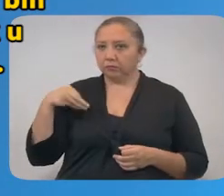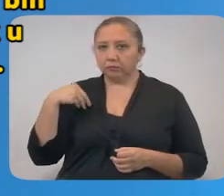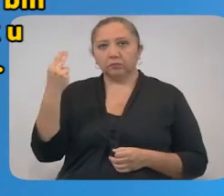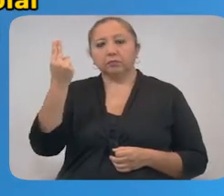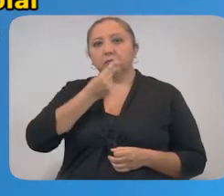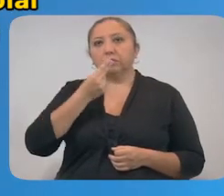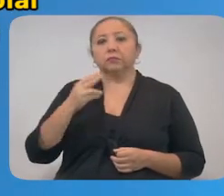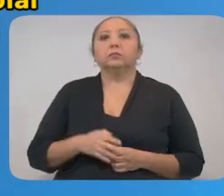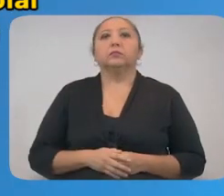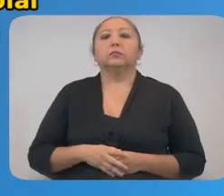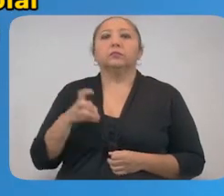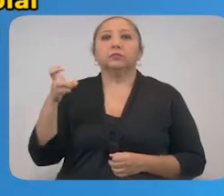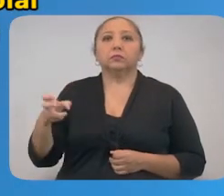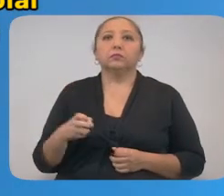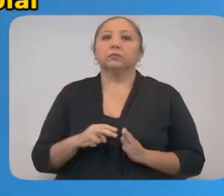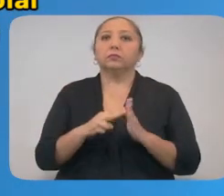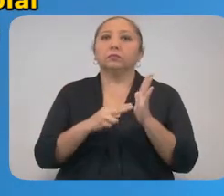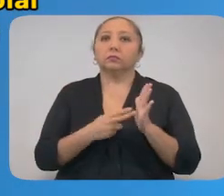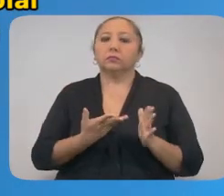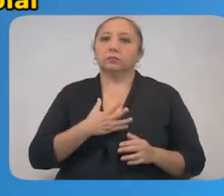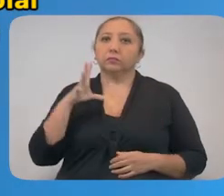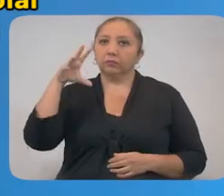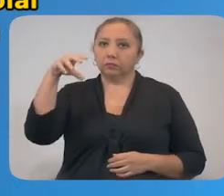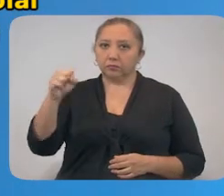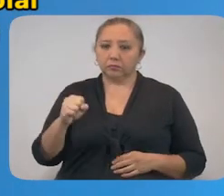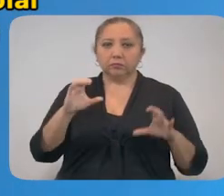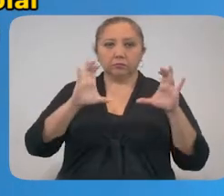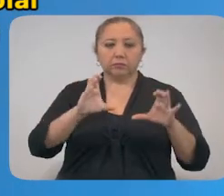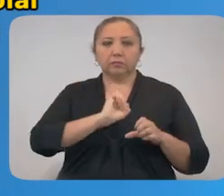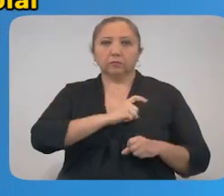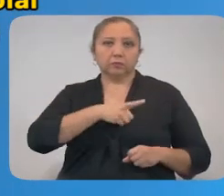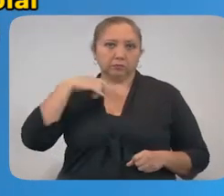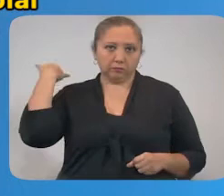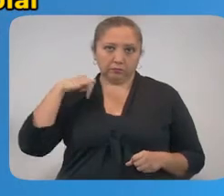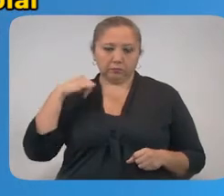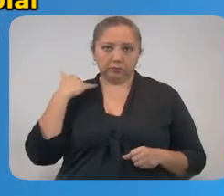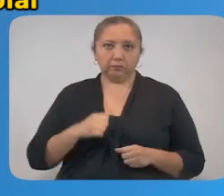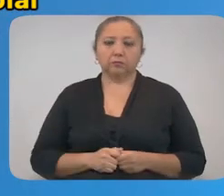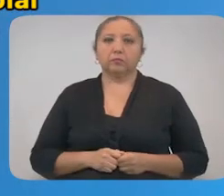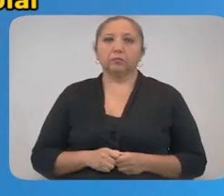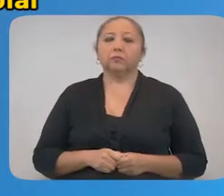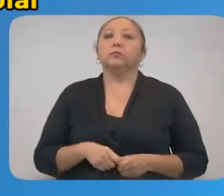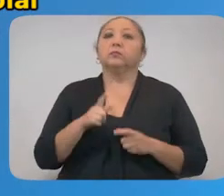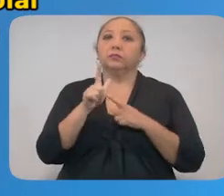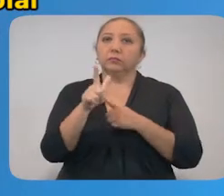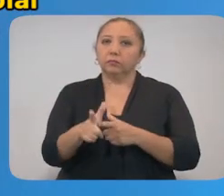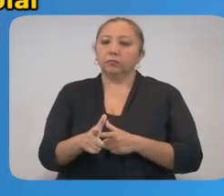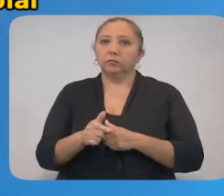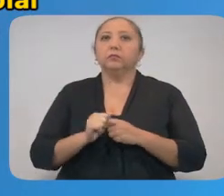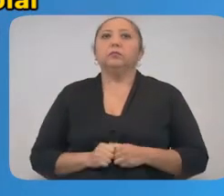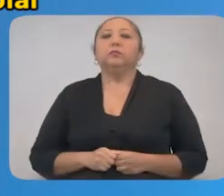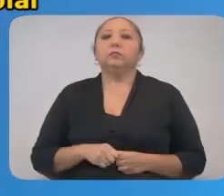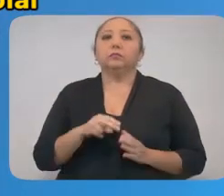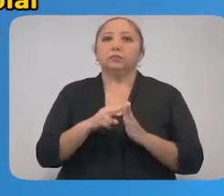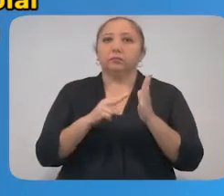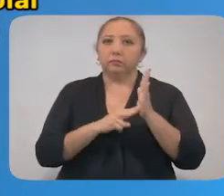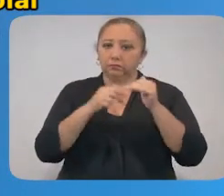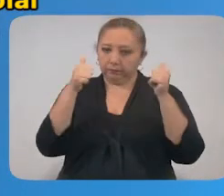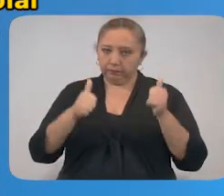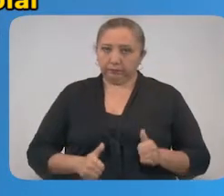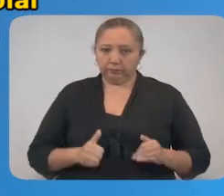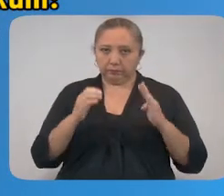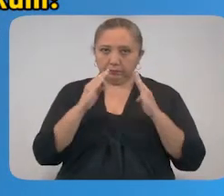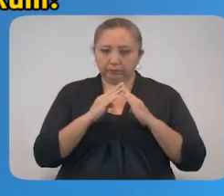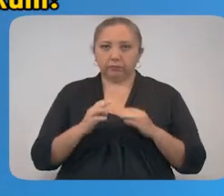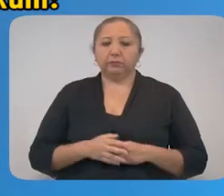lo requieran. Estas medidas tienen como objetivo proteger la salud de los yucatecos. Los invitamos a seguirlas de manera estricta y a quedarse en sus